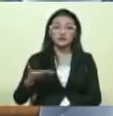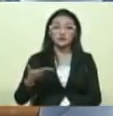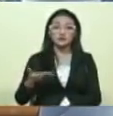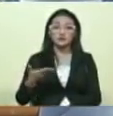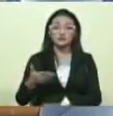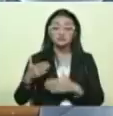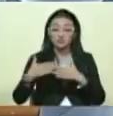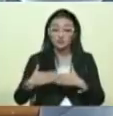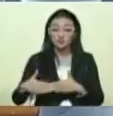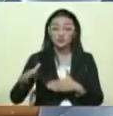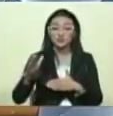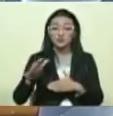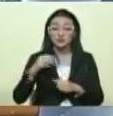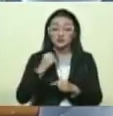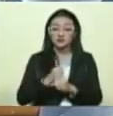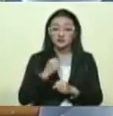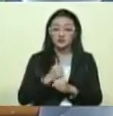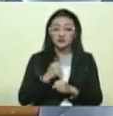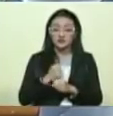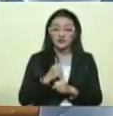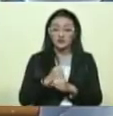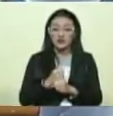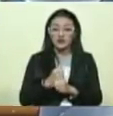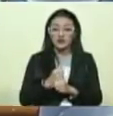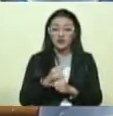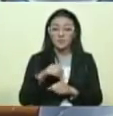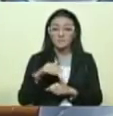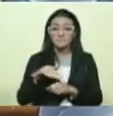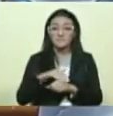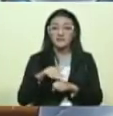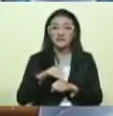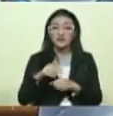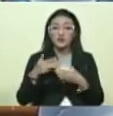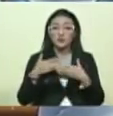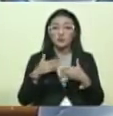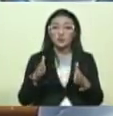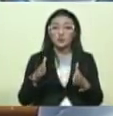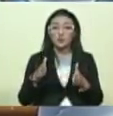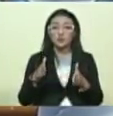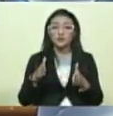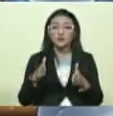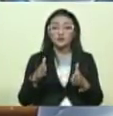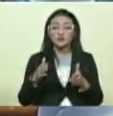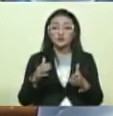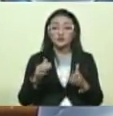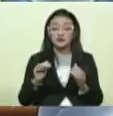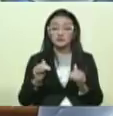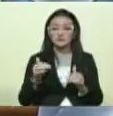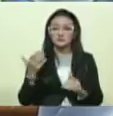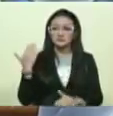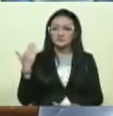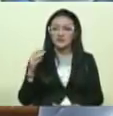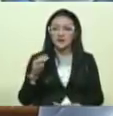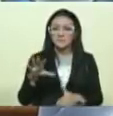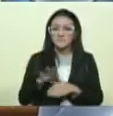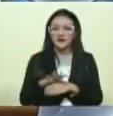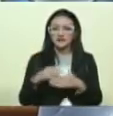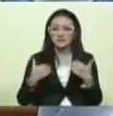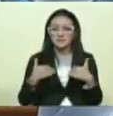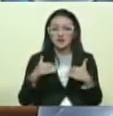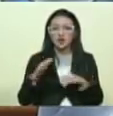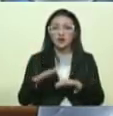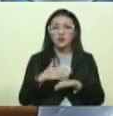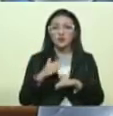partir de una operación de Ministerio Público realizada entre los días martes, miércoles y